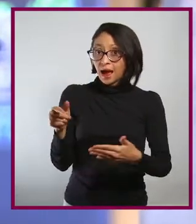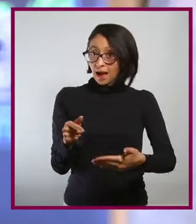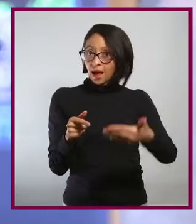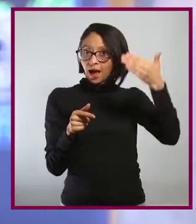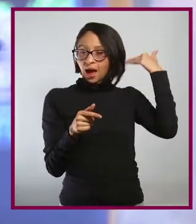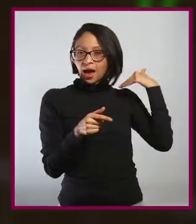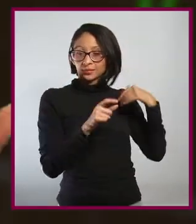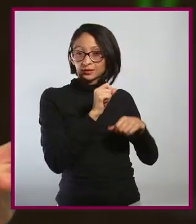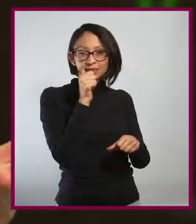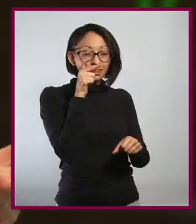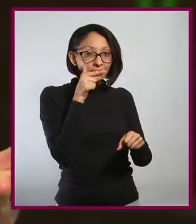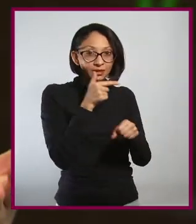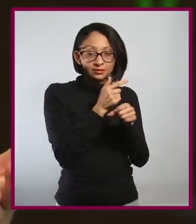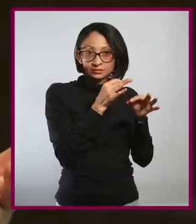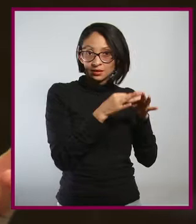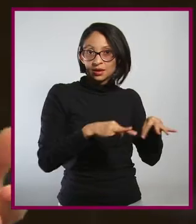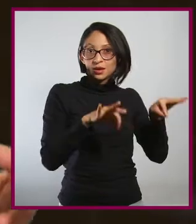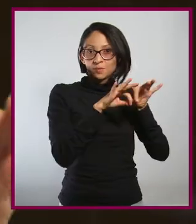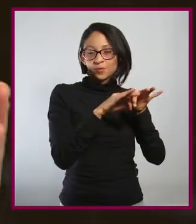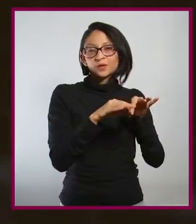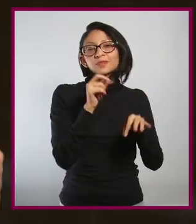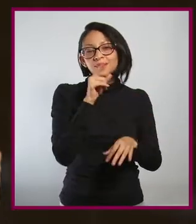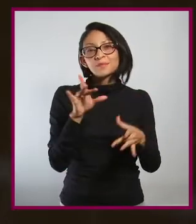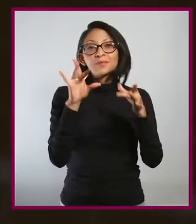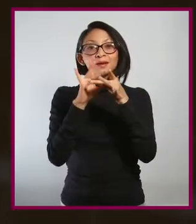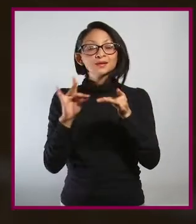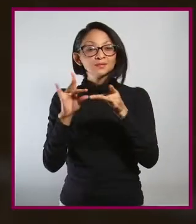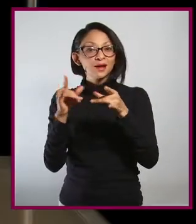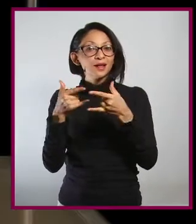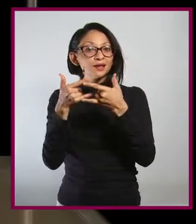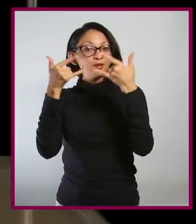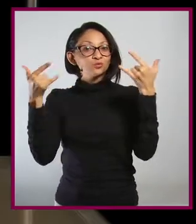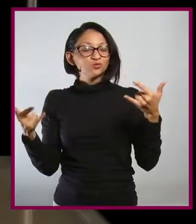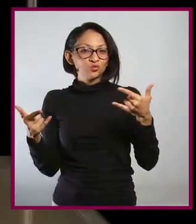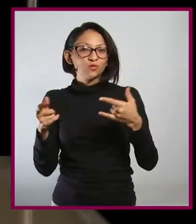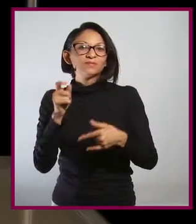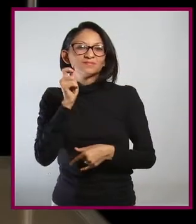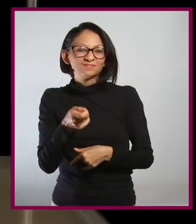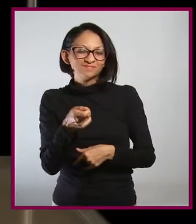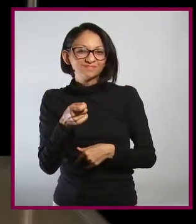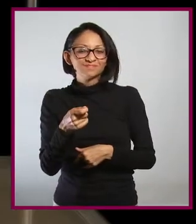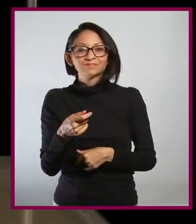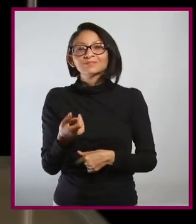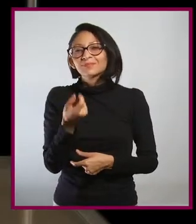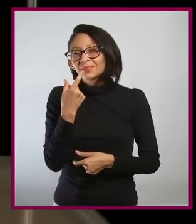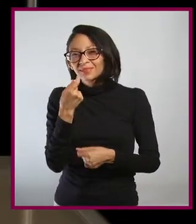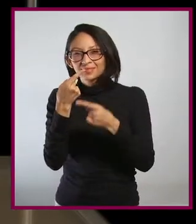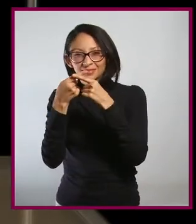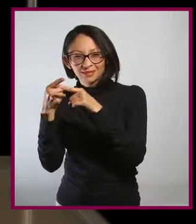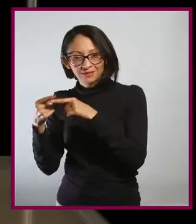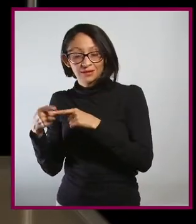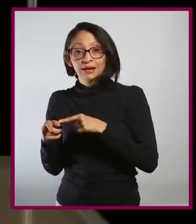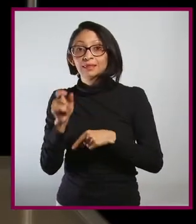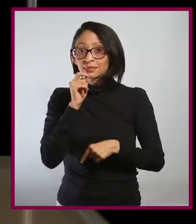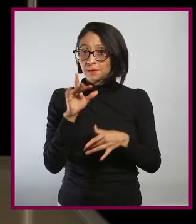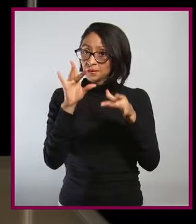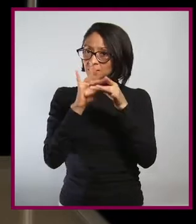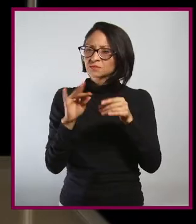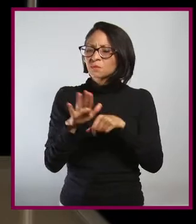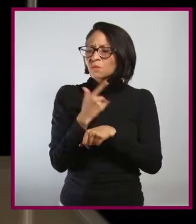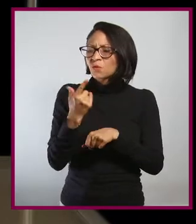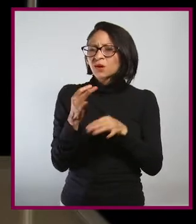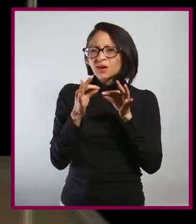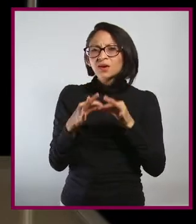avances científicos. Hablaremos también un poco de la historia de la medicina. Y nos enfocaremos en la importancia de los